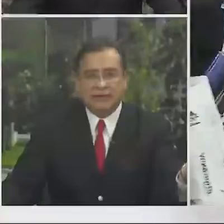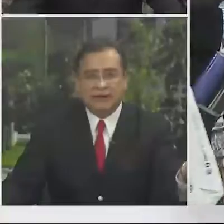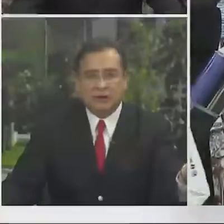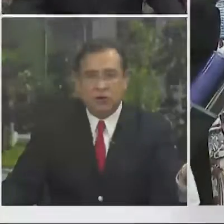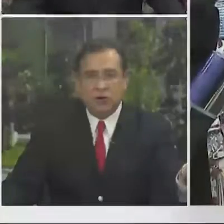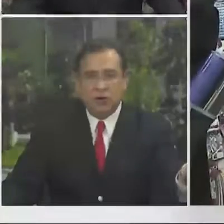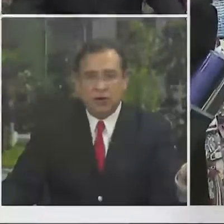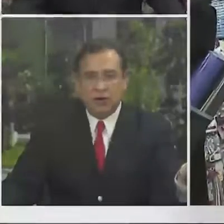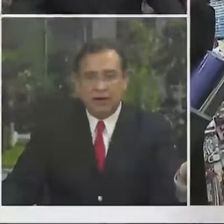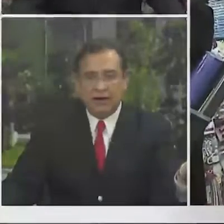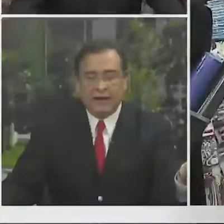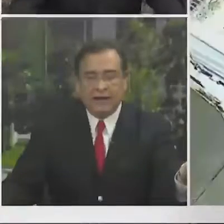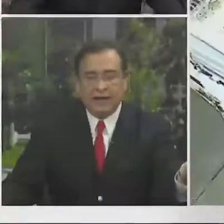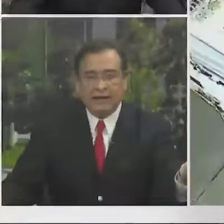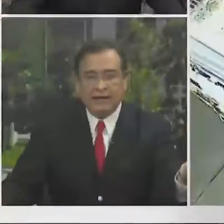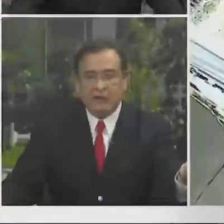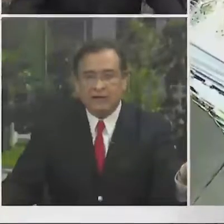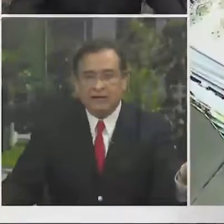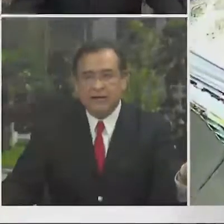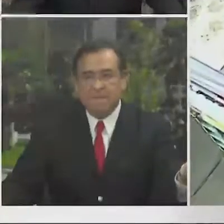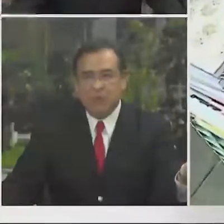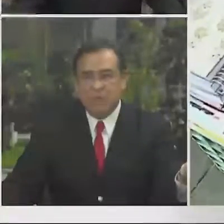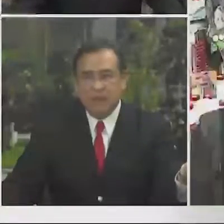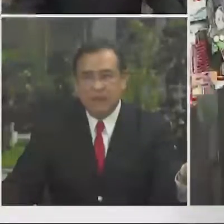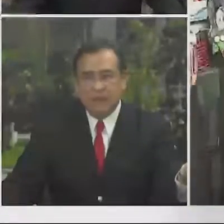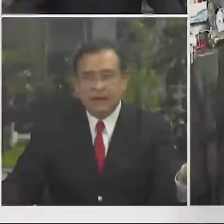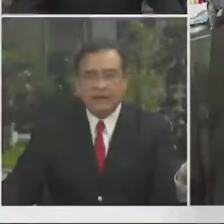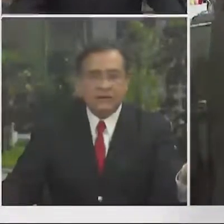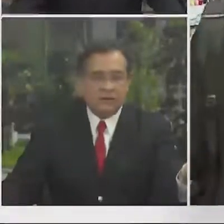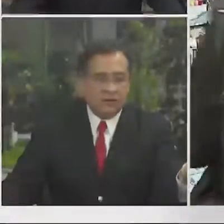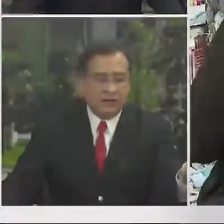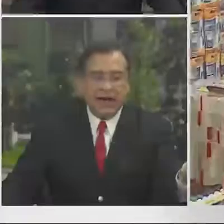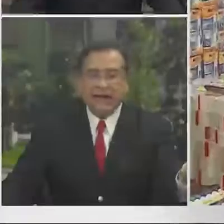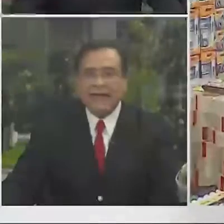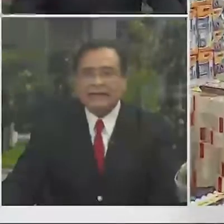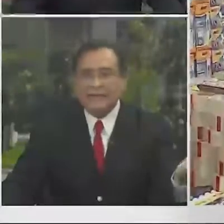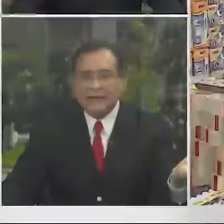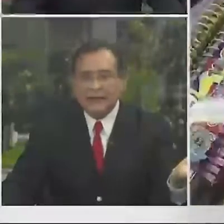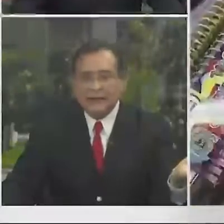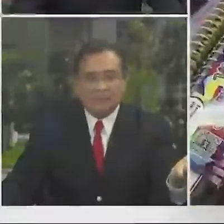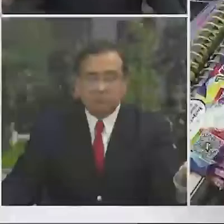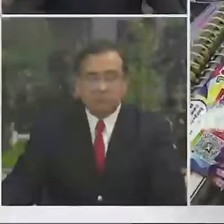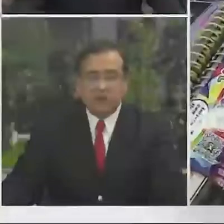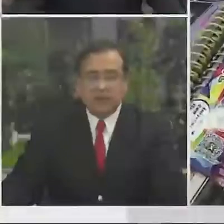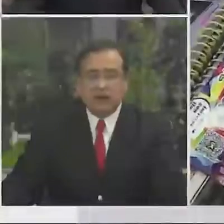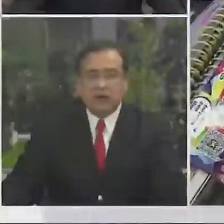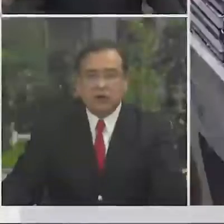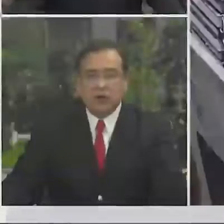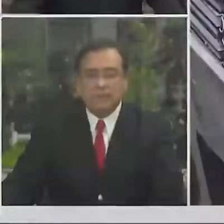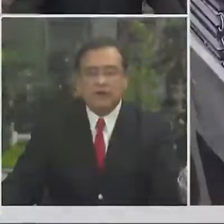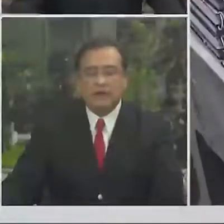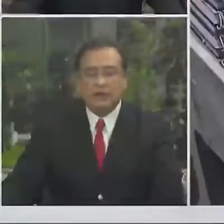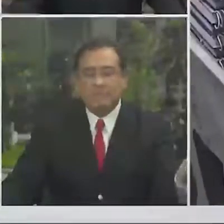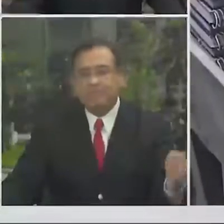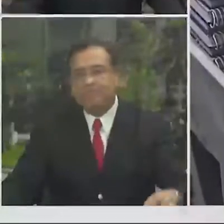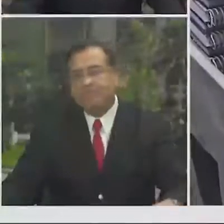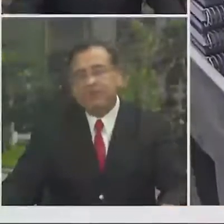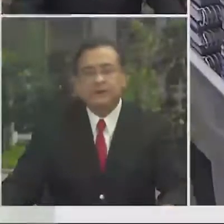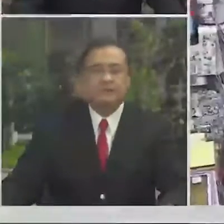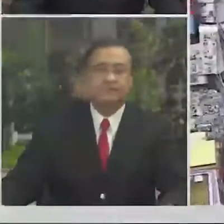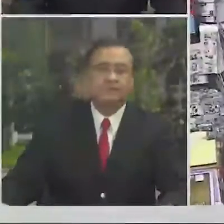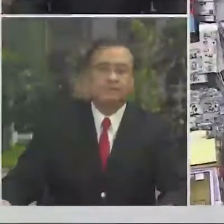es el retraso que que han tenido en este tiempo que tanto hay que hacer se ha hablado de todo menos de eso